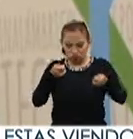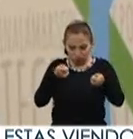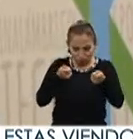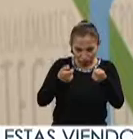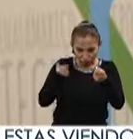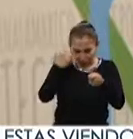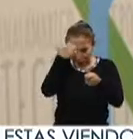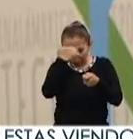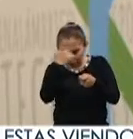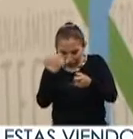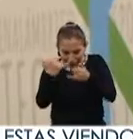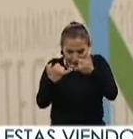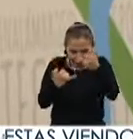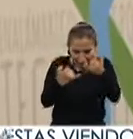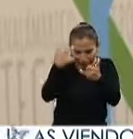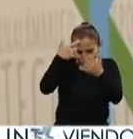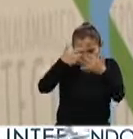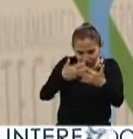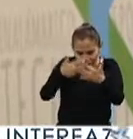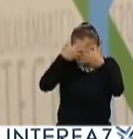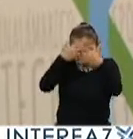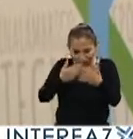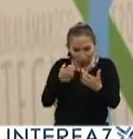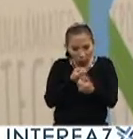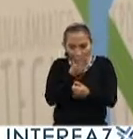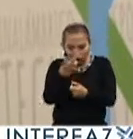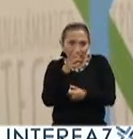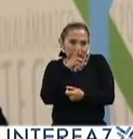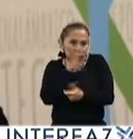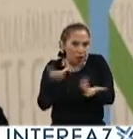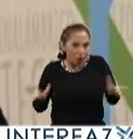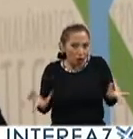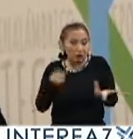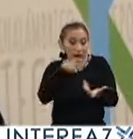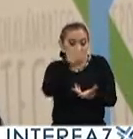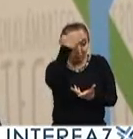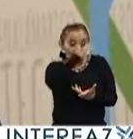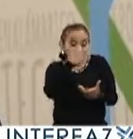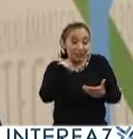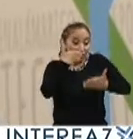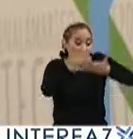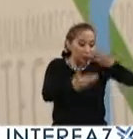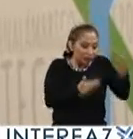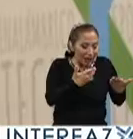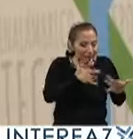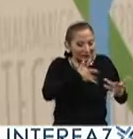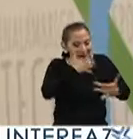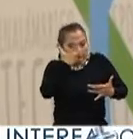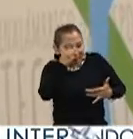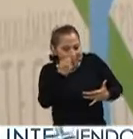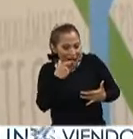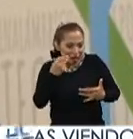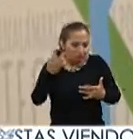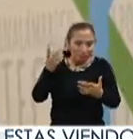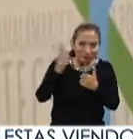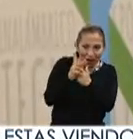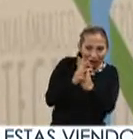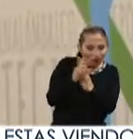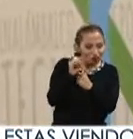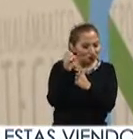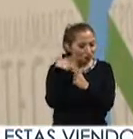hace que la experiencia que estés teniendo con lo que sea, pues sea mejor. Si esa experiencia es estudiar, es aprender en nombre de un país, o si